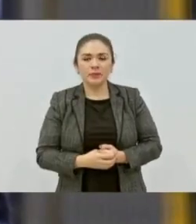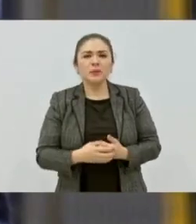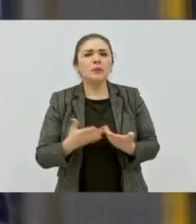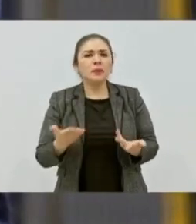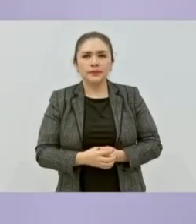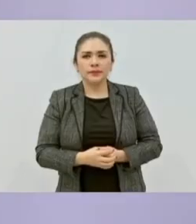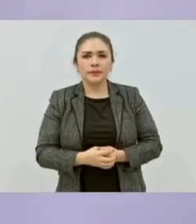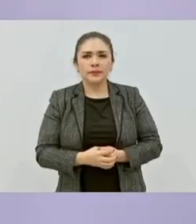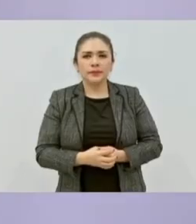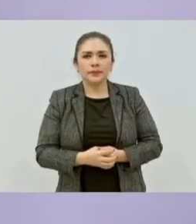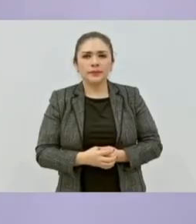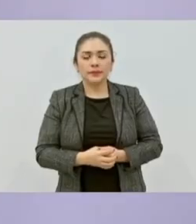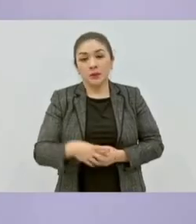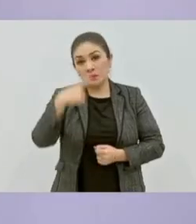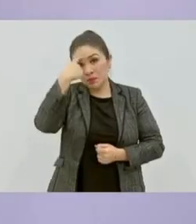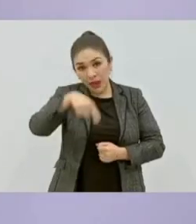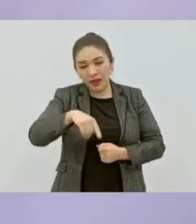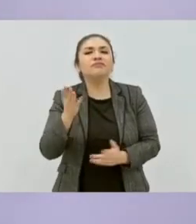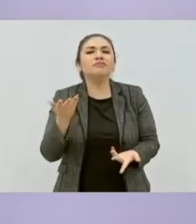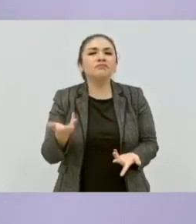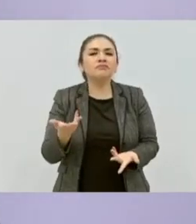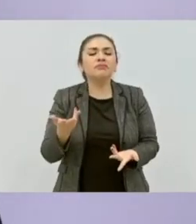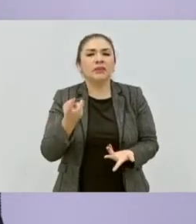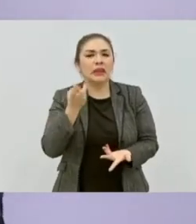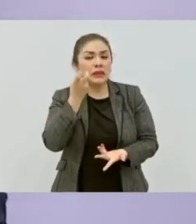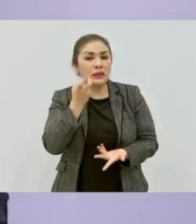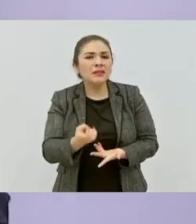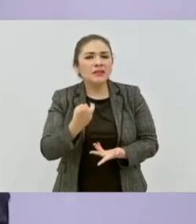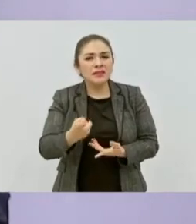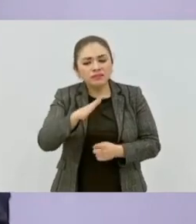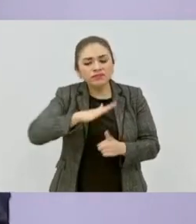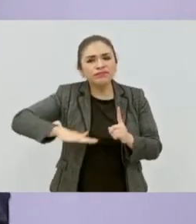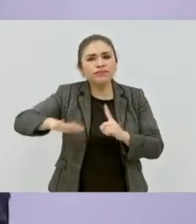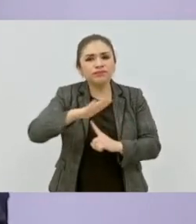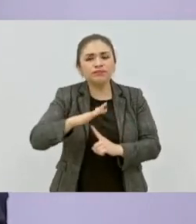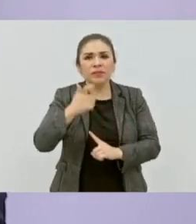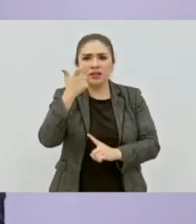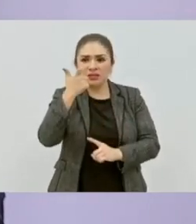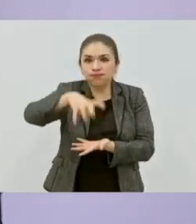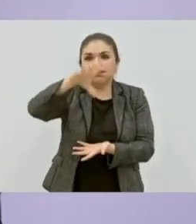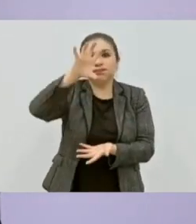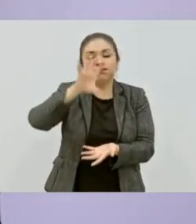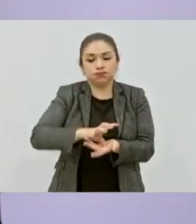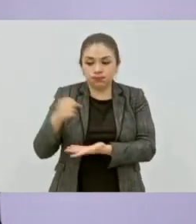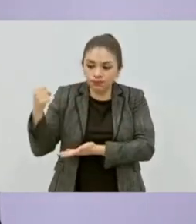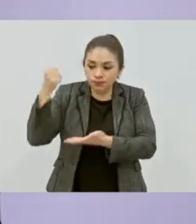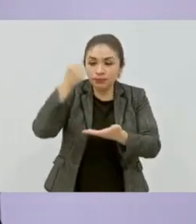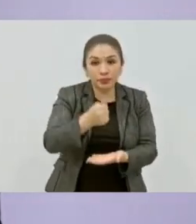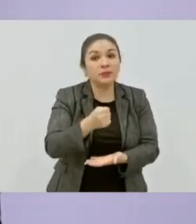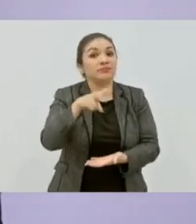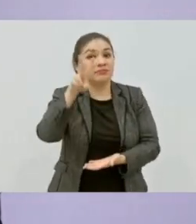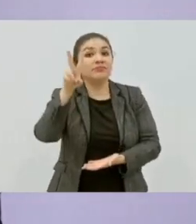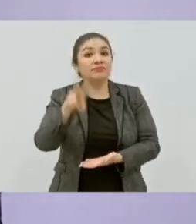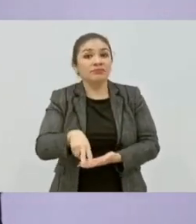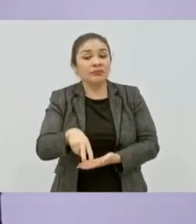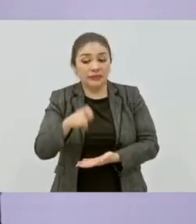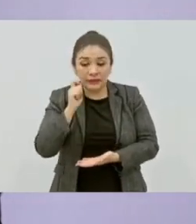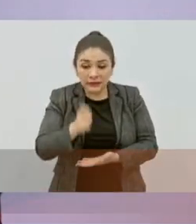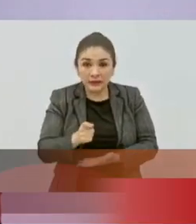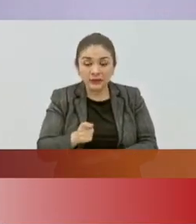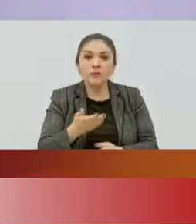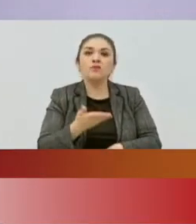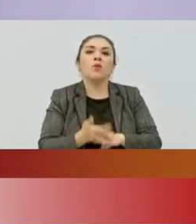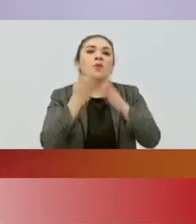para impulsar estas inversiones que son